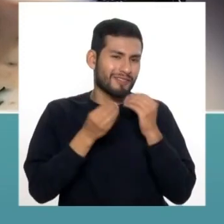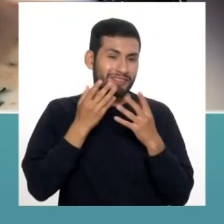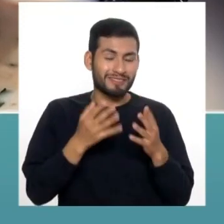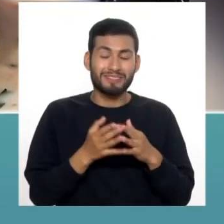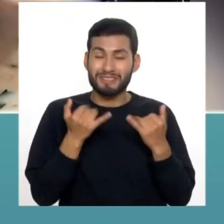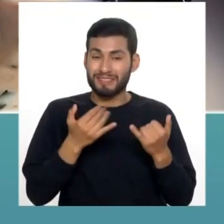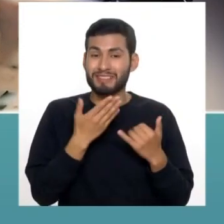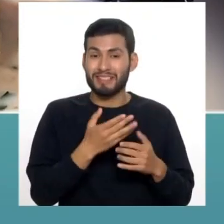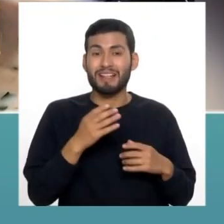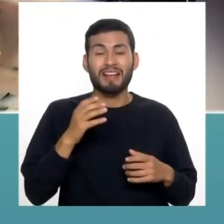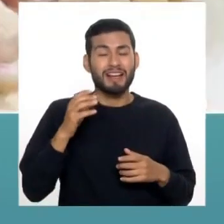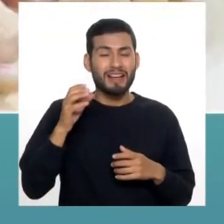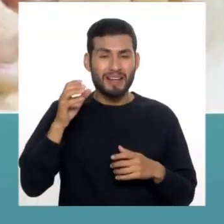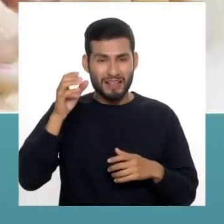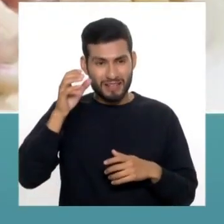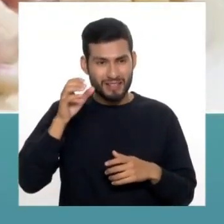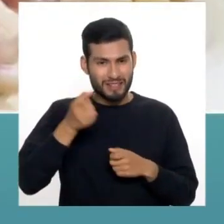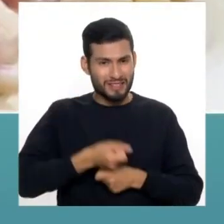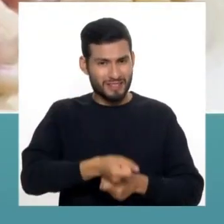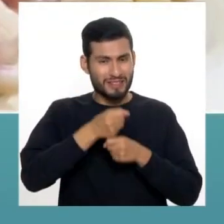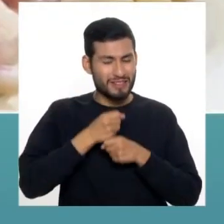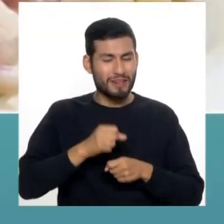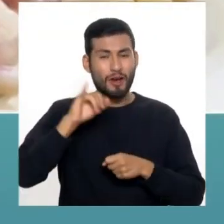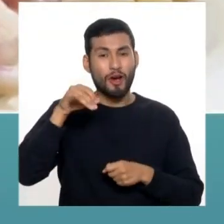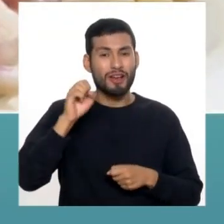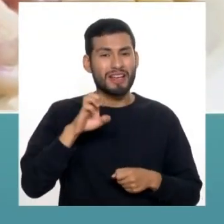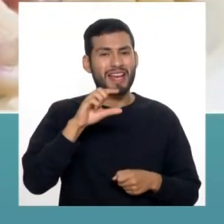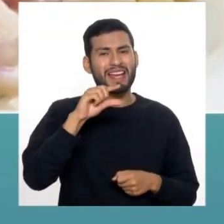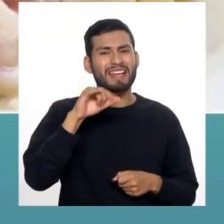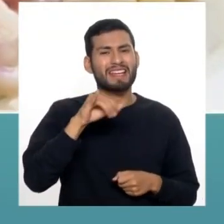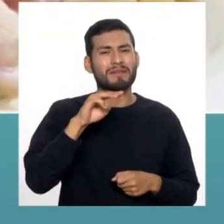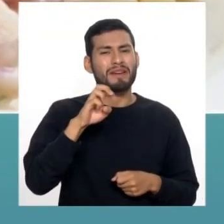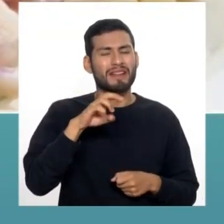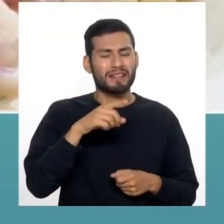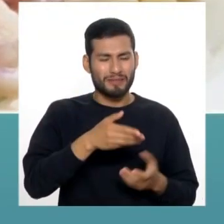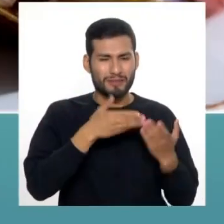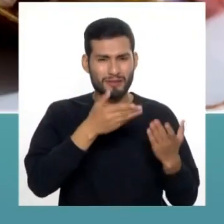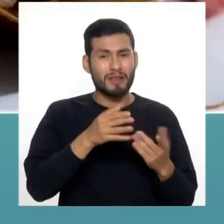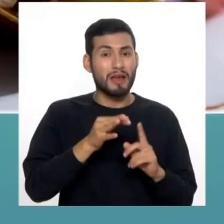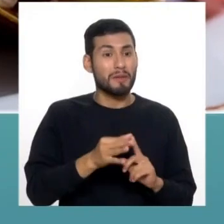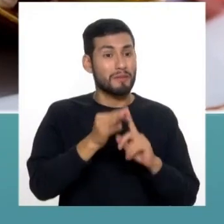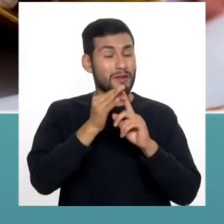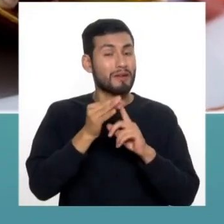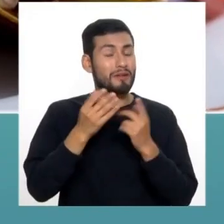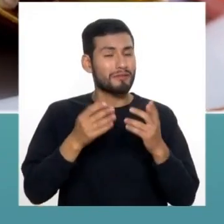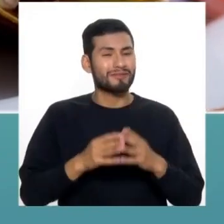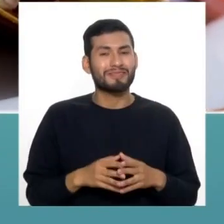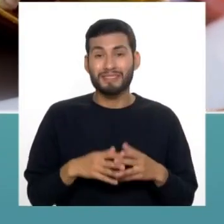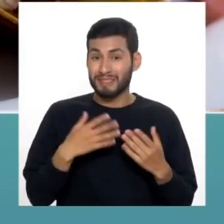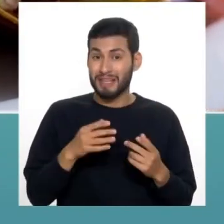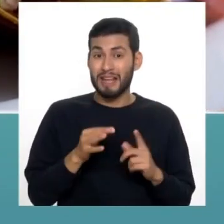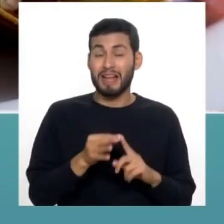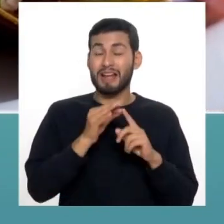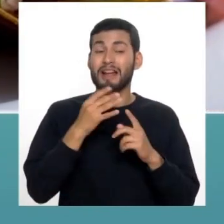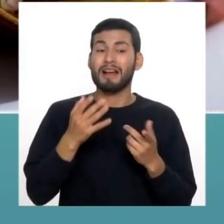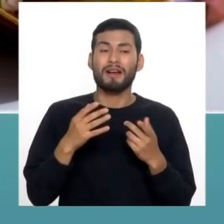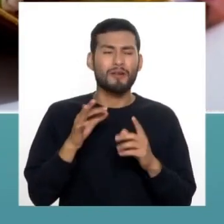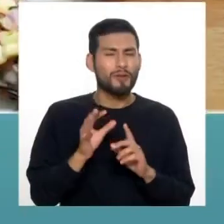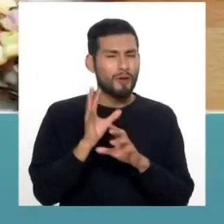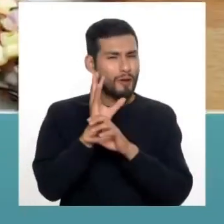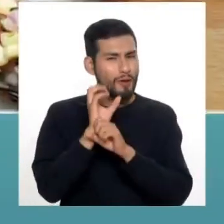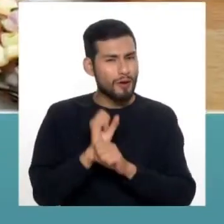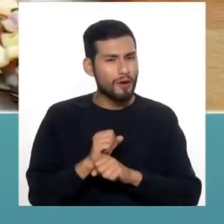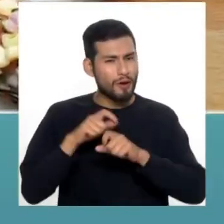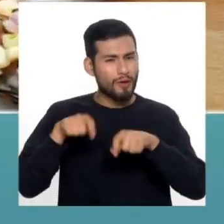con nosotros el chef José Jiménez, que nos presenta una propuesta gastronómica especial que rescata la tradición de